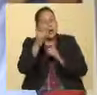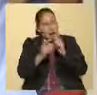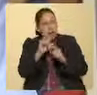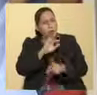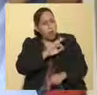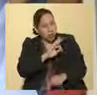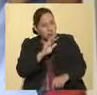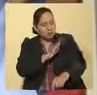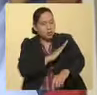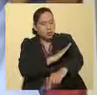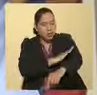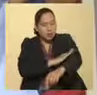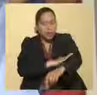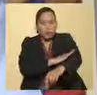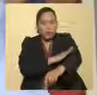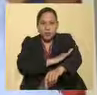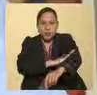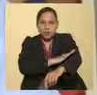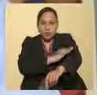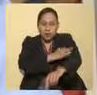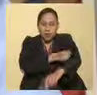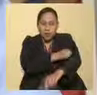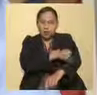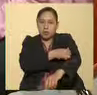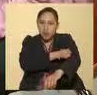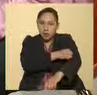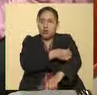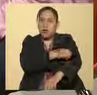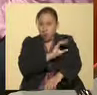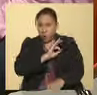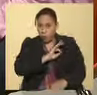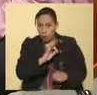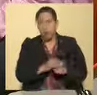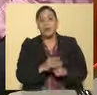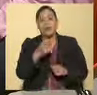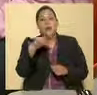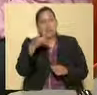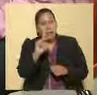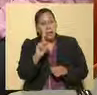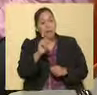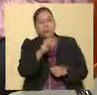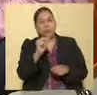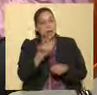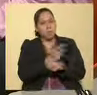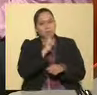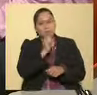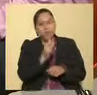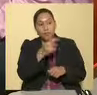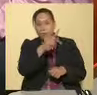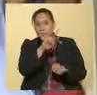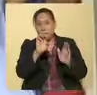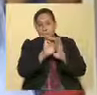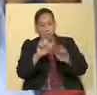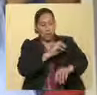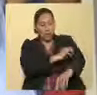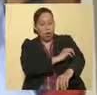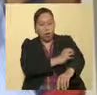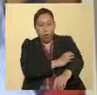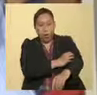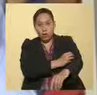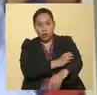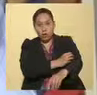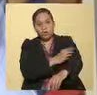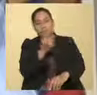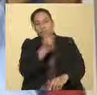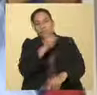pasa absolutamente nada. Pero finalmente el tratamiento es quirúrgico. Una hernia, una vez que se